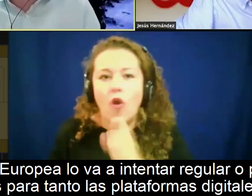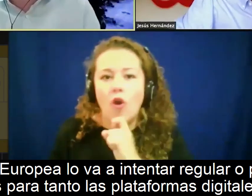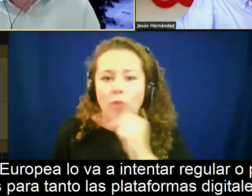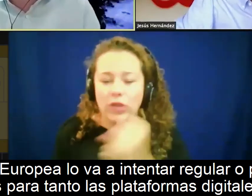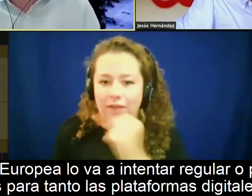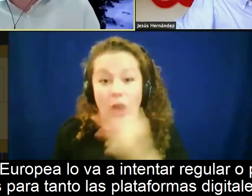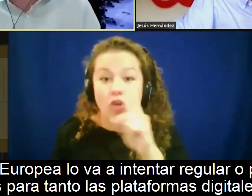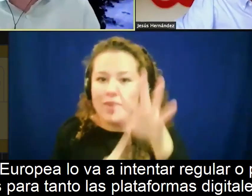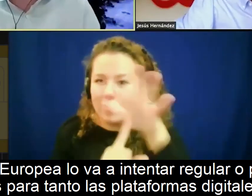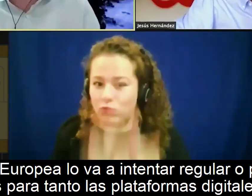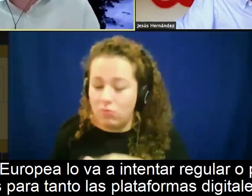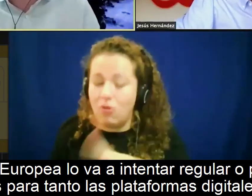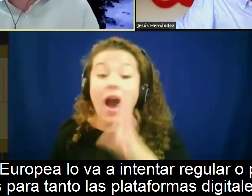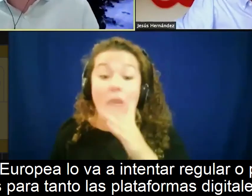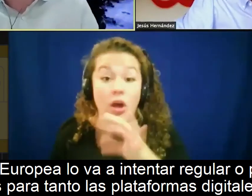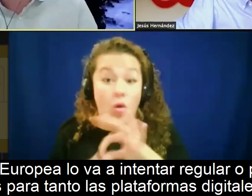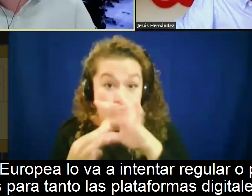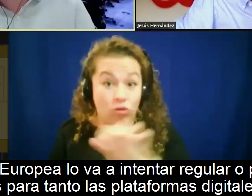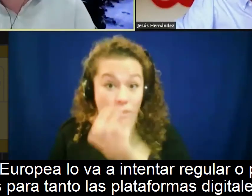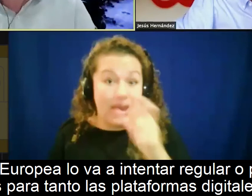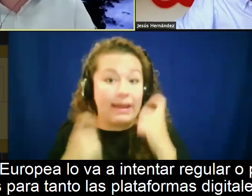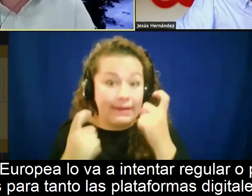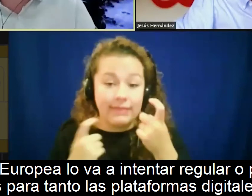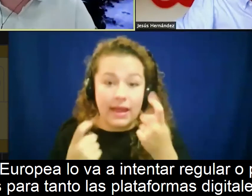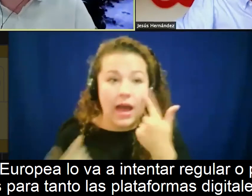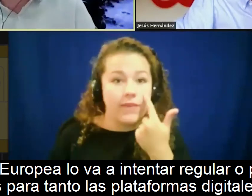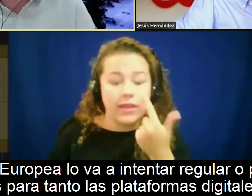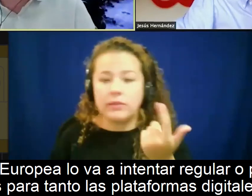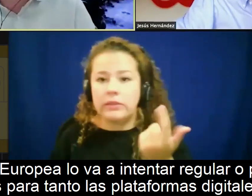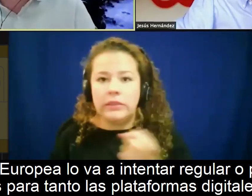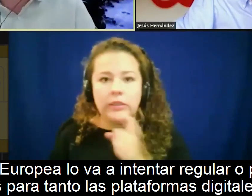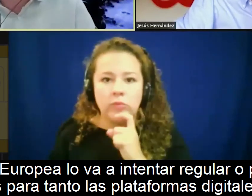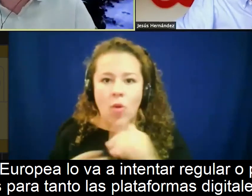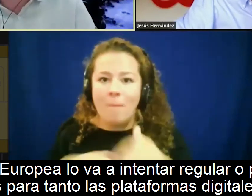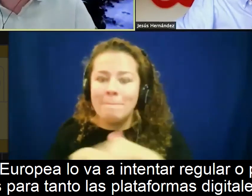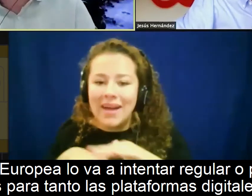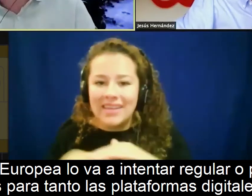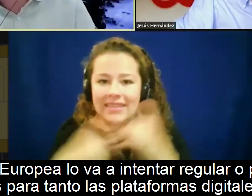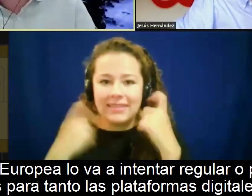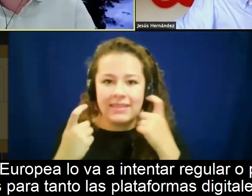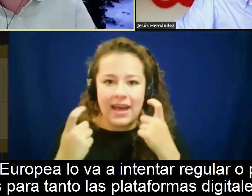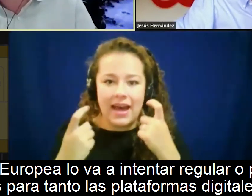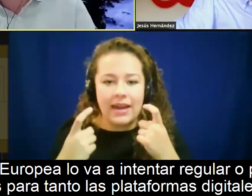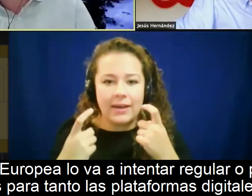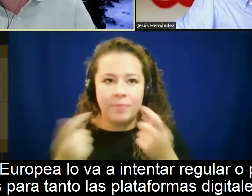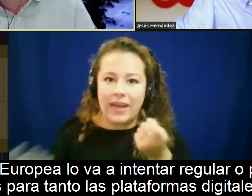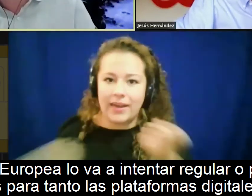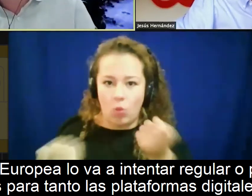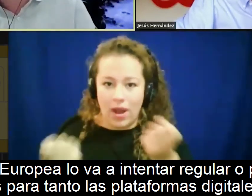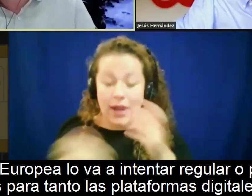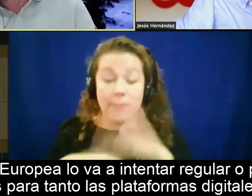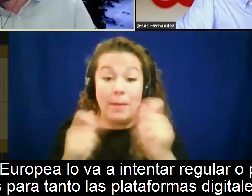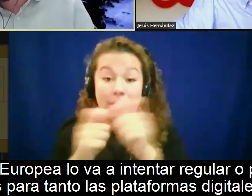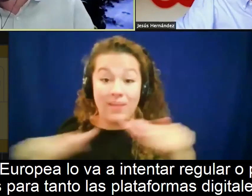ahora la Unión Europea lo va a intentar regular o va a intentar poner unas bases al menos para Estoy tanto trabajando en las eso. plataformas digitales como